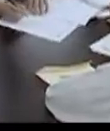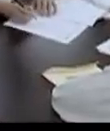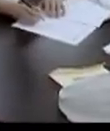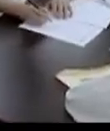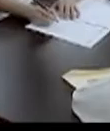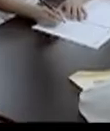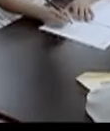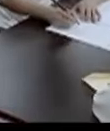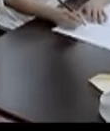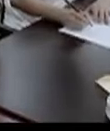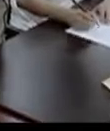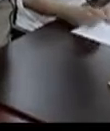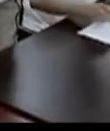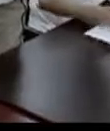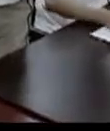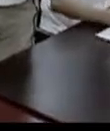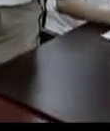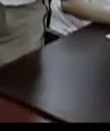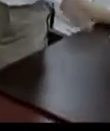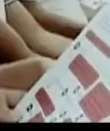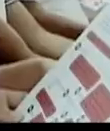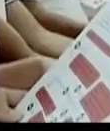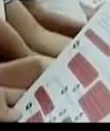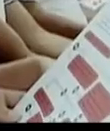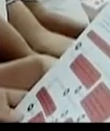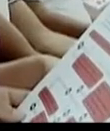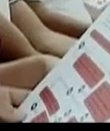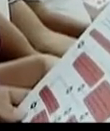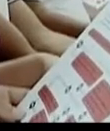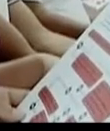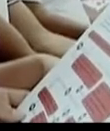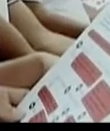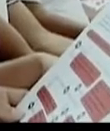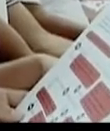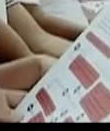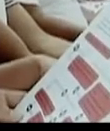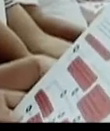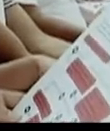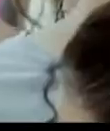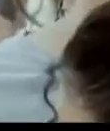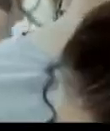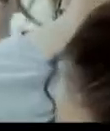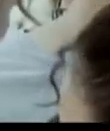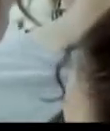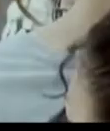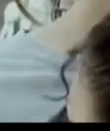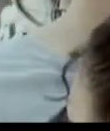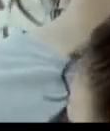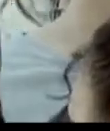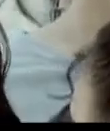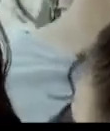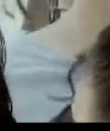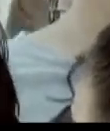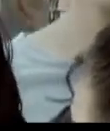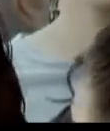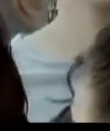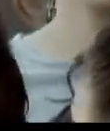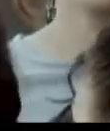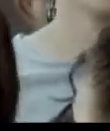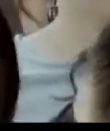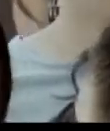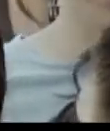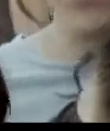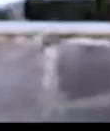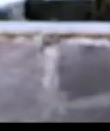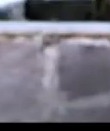transformación social. Los mismos jóvenes reconocen el aporte de este programa, que ya es un referente académico en México y más allá de